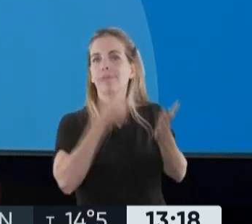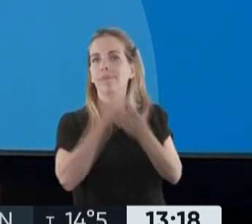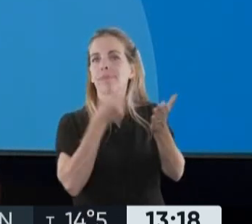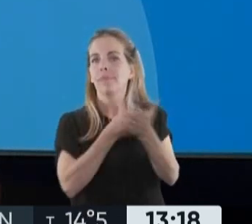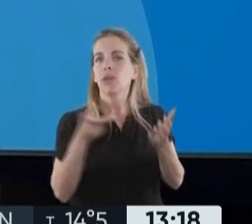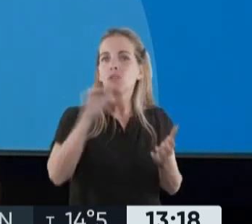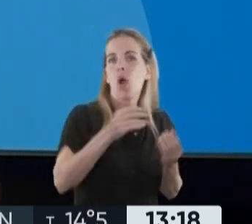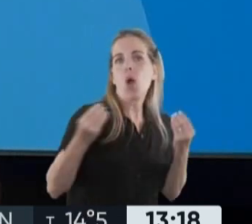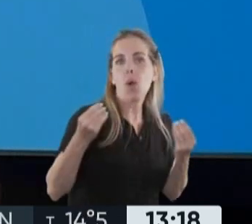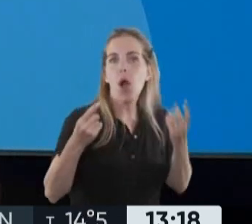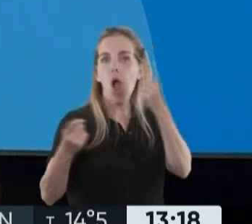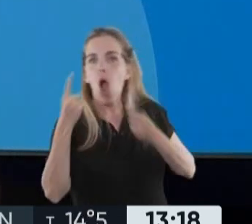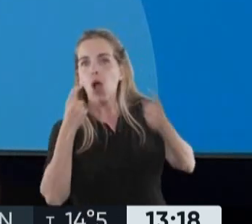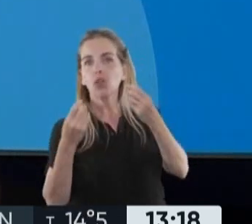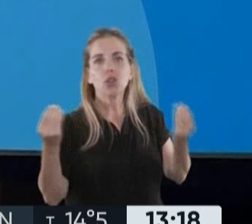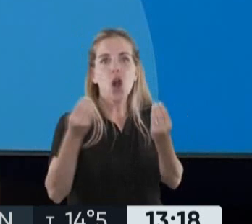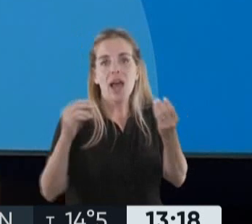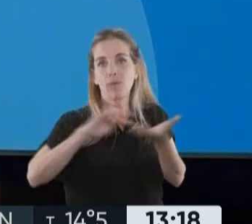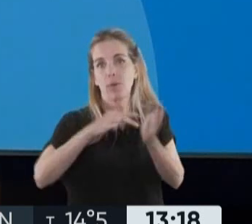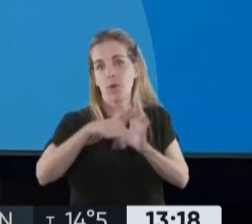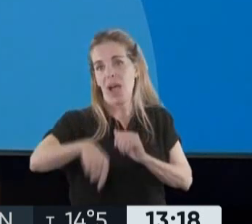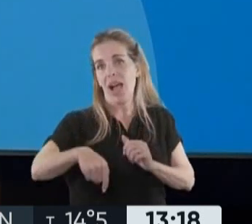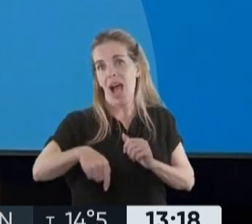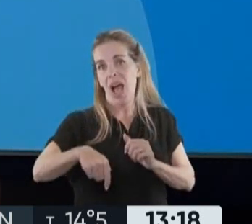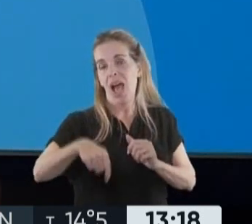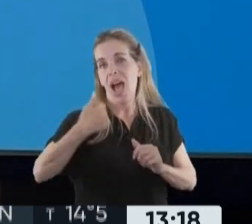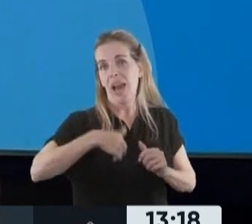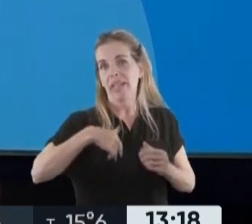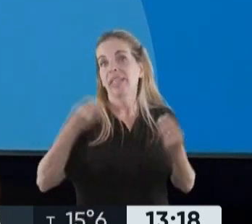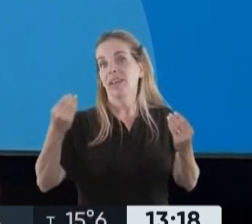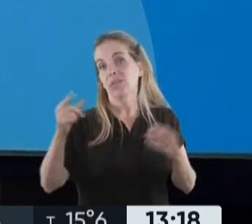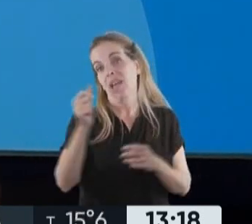ver cómo controla el mayor problema que tenemos en la Argentina, que se llama la inflación.